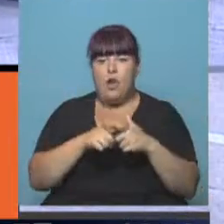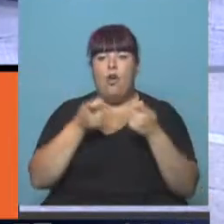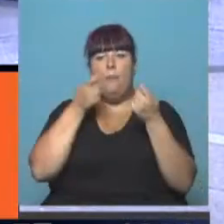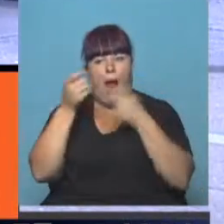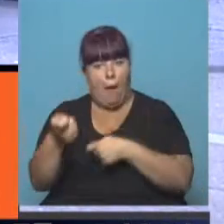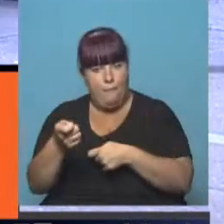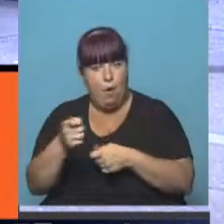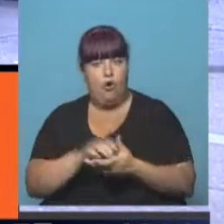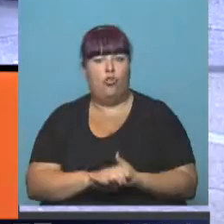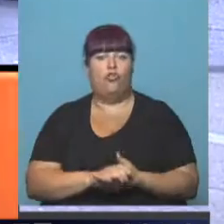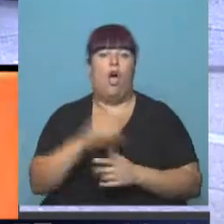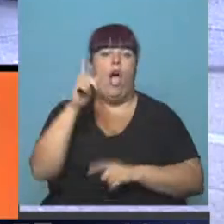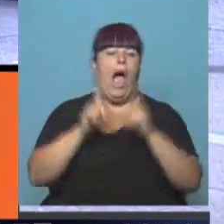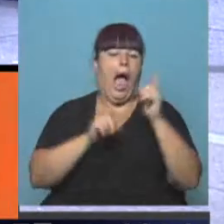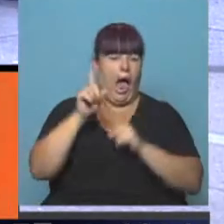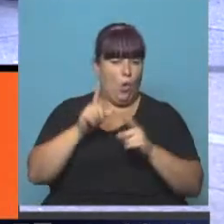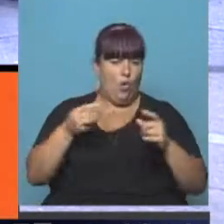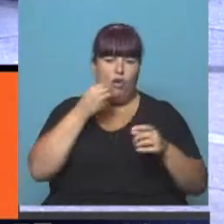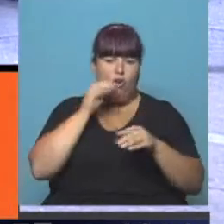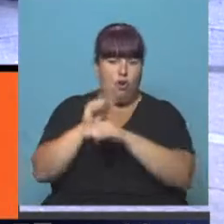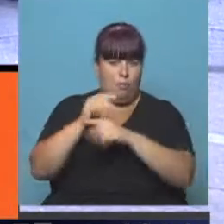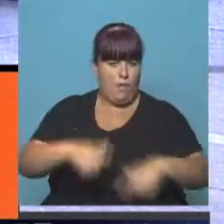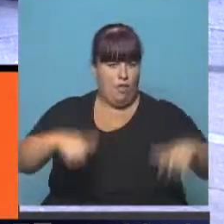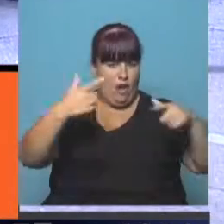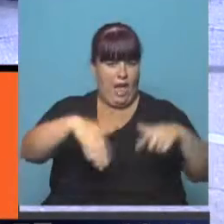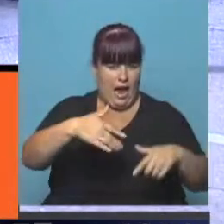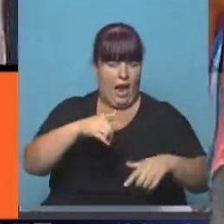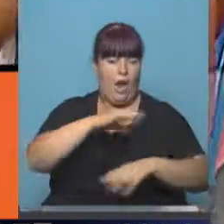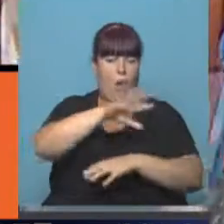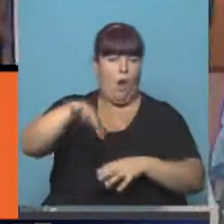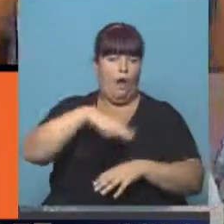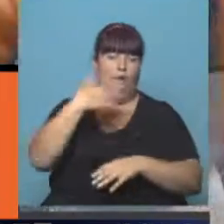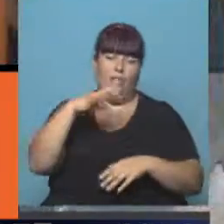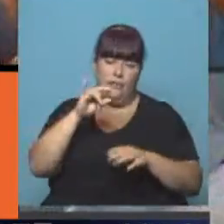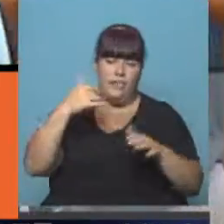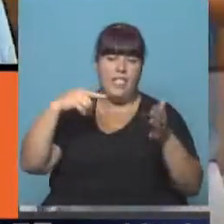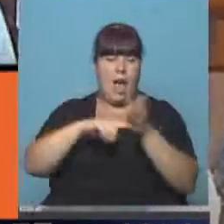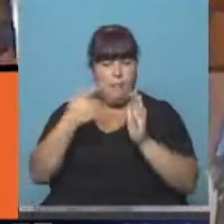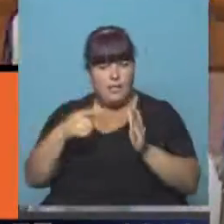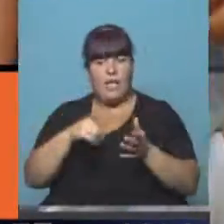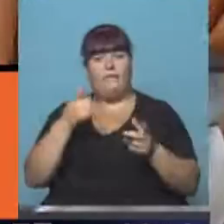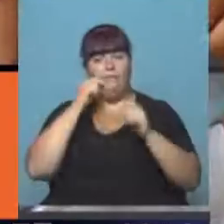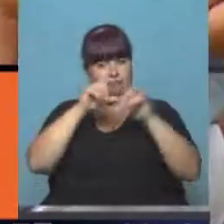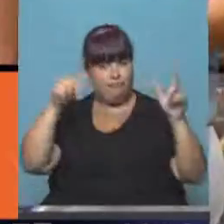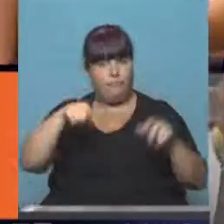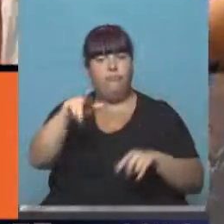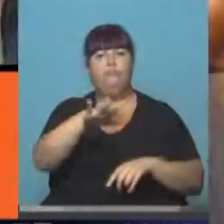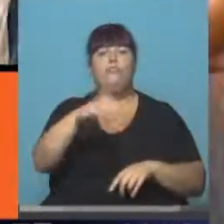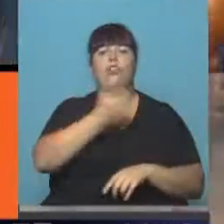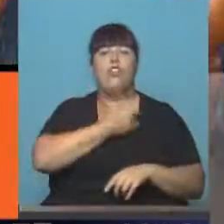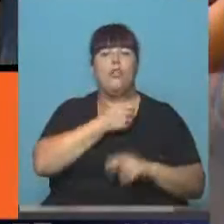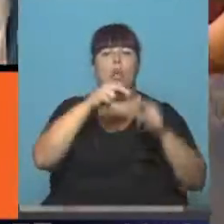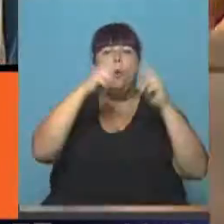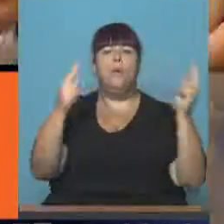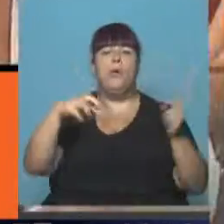apoyo, algunos ollas populares en sectores neurálgicos de la capital federal. Las imágenes ahora corresponden al